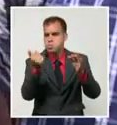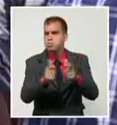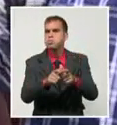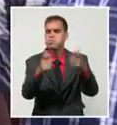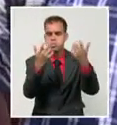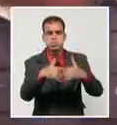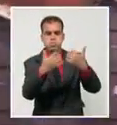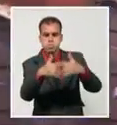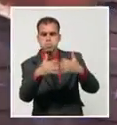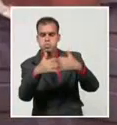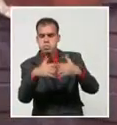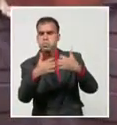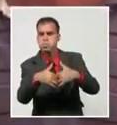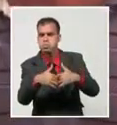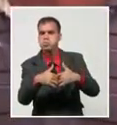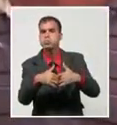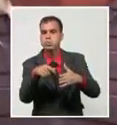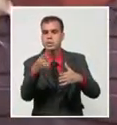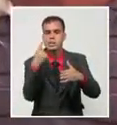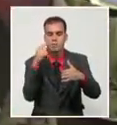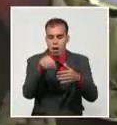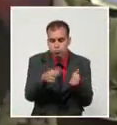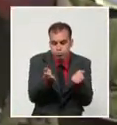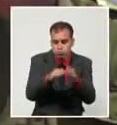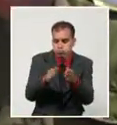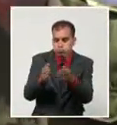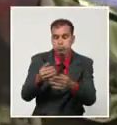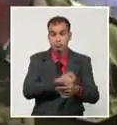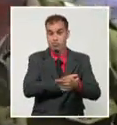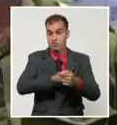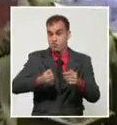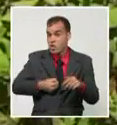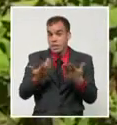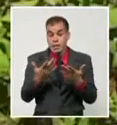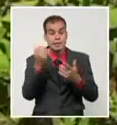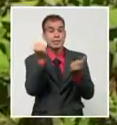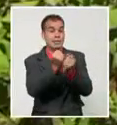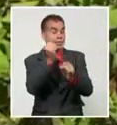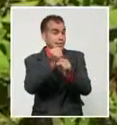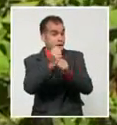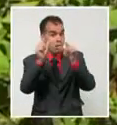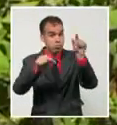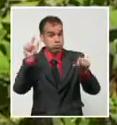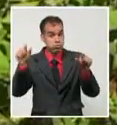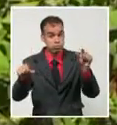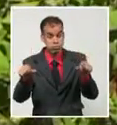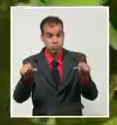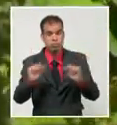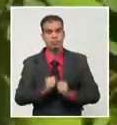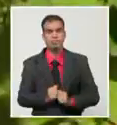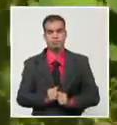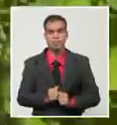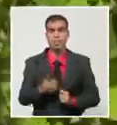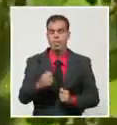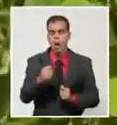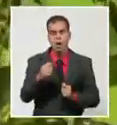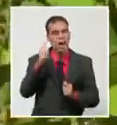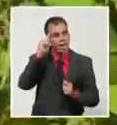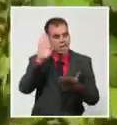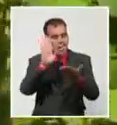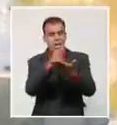en lo cual influye el manejo del cultivo y el esfuerzo de los trabajadores. Desterrar la mentalidad